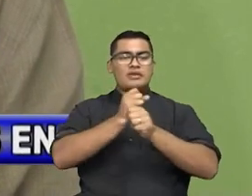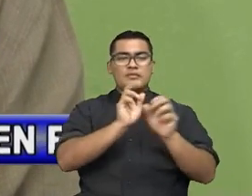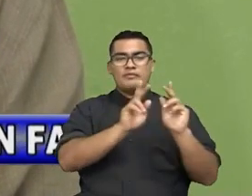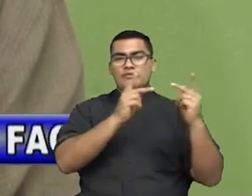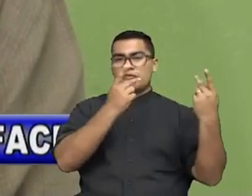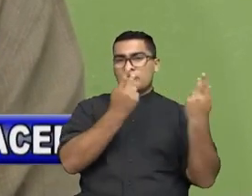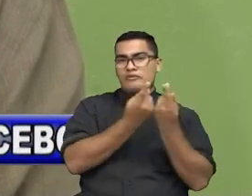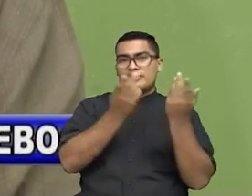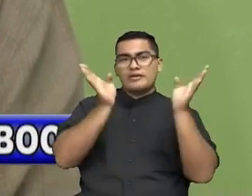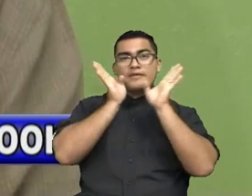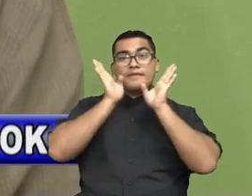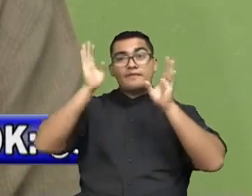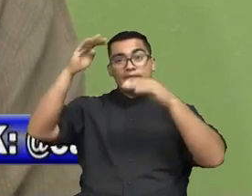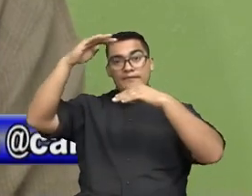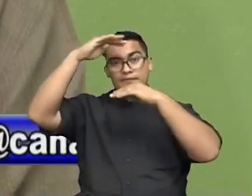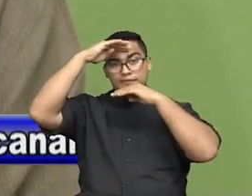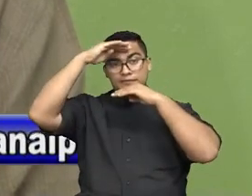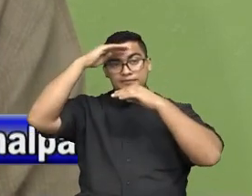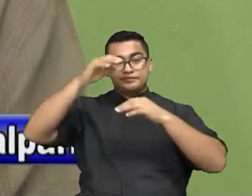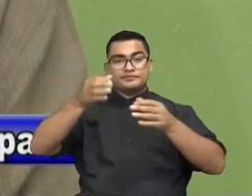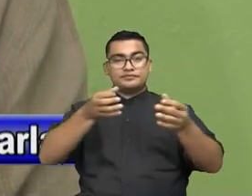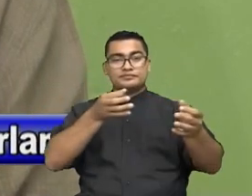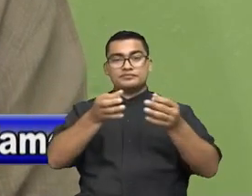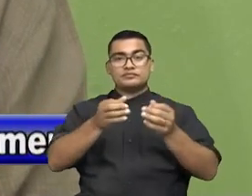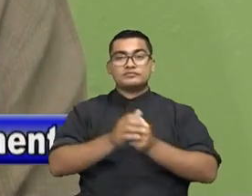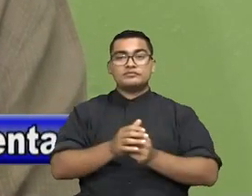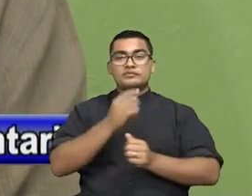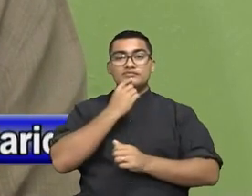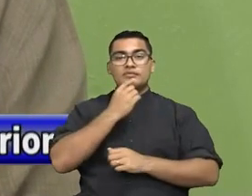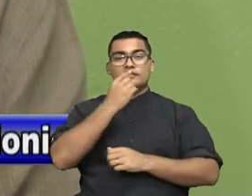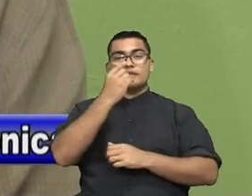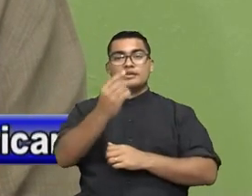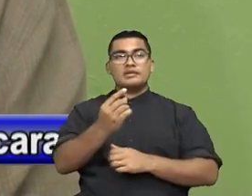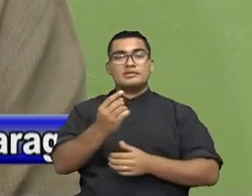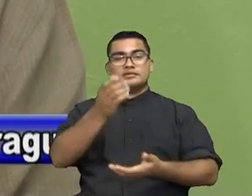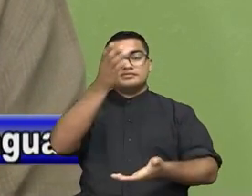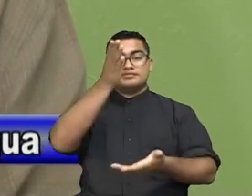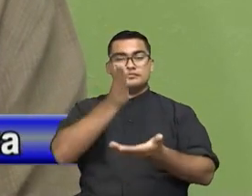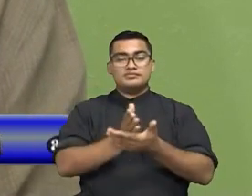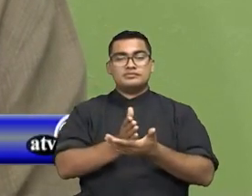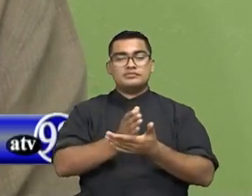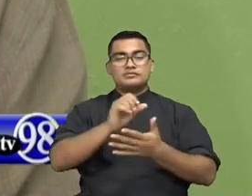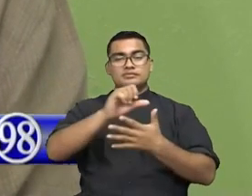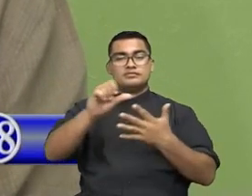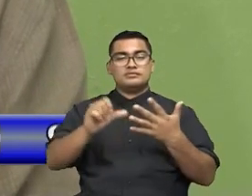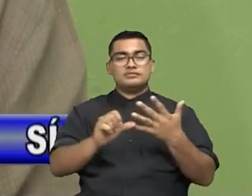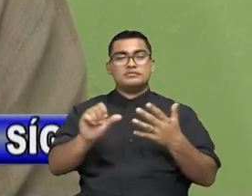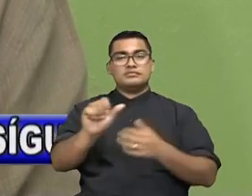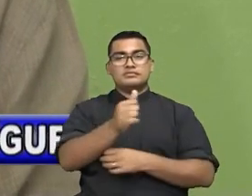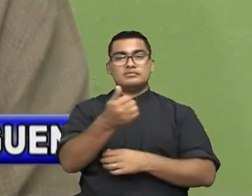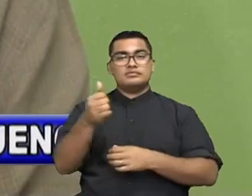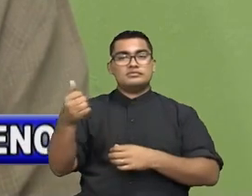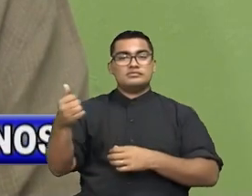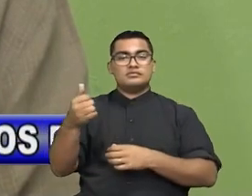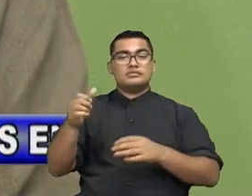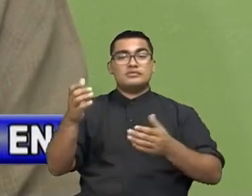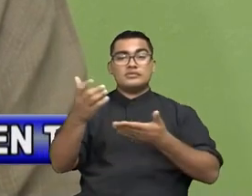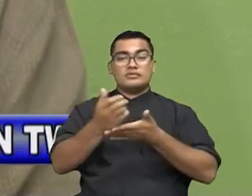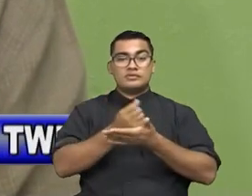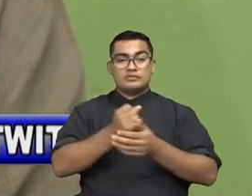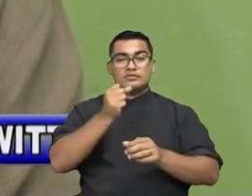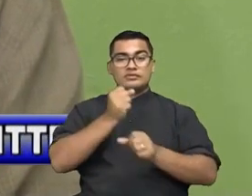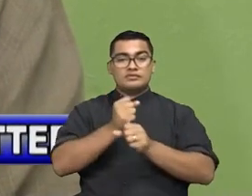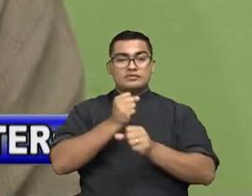siguiente. Primero, que de conformidad a lo establecido en el artículo 66 del Código del